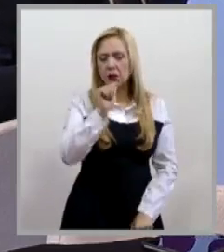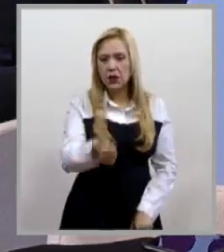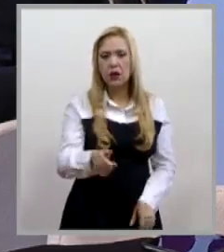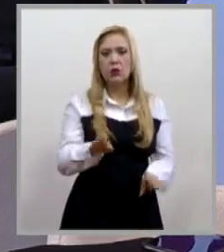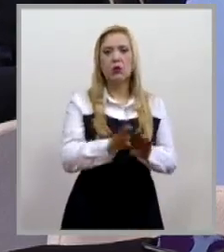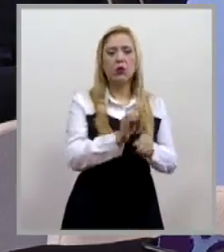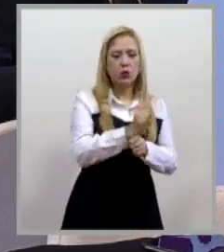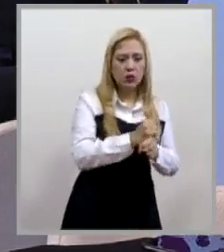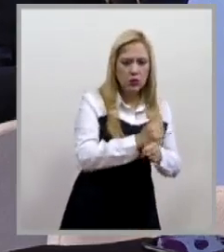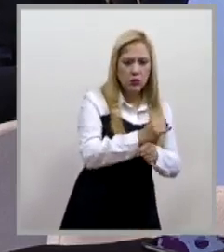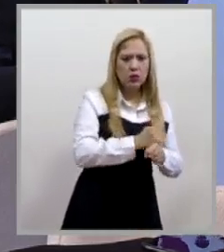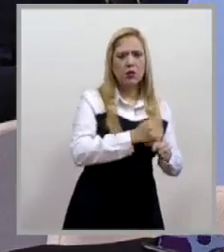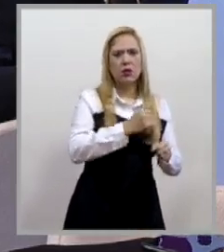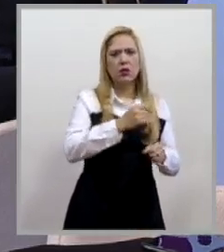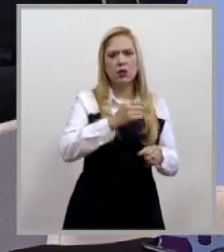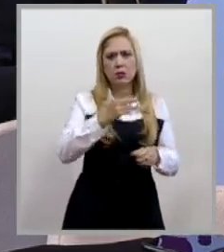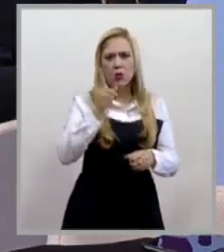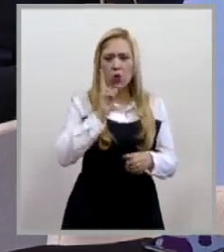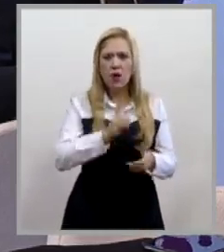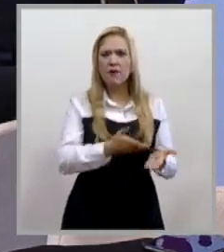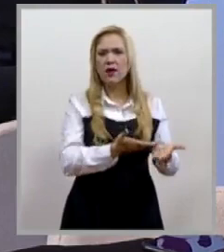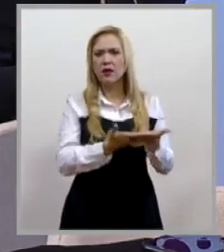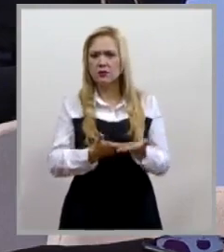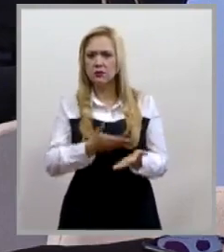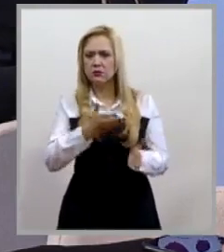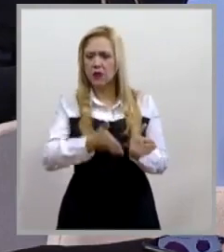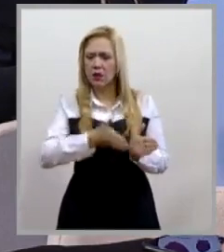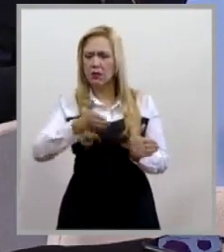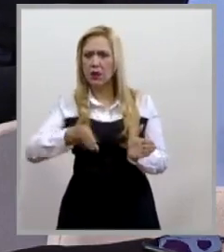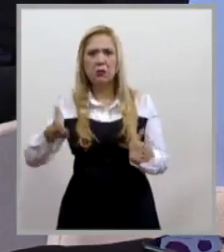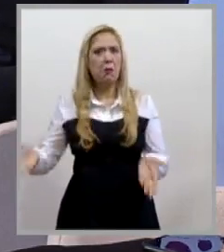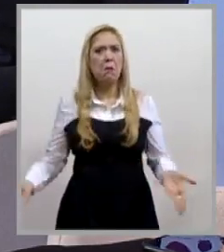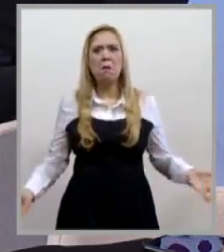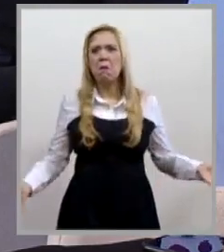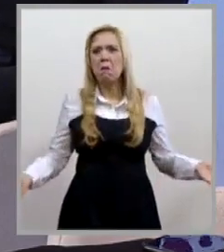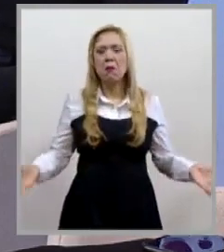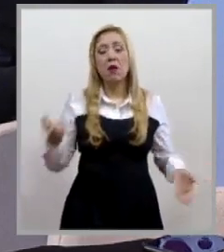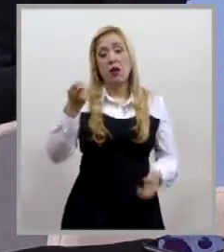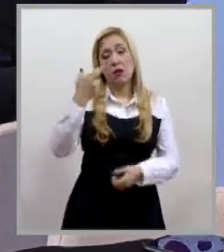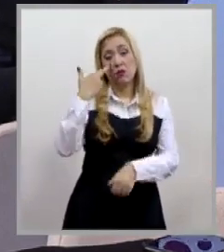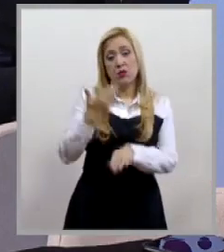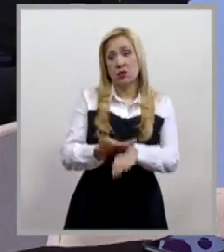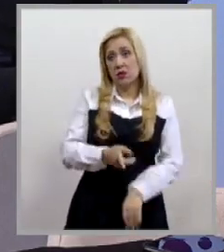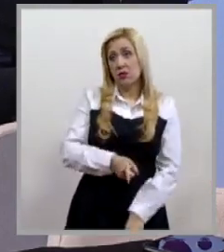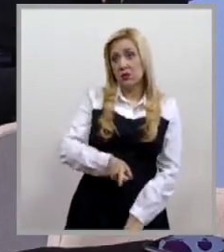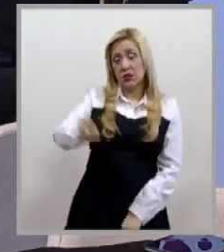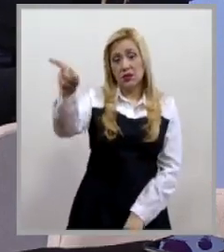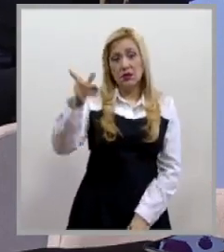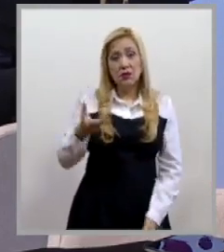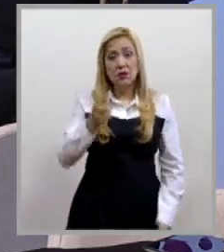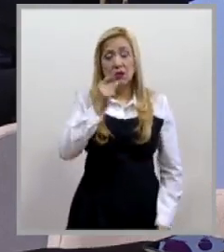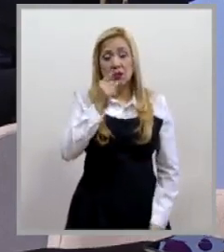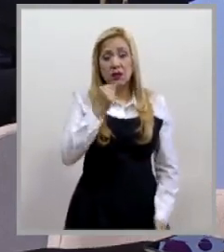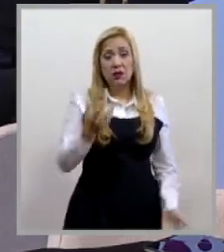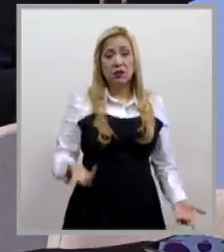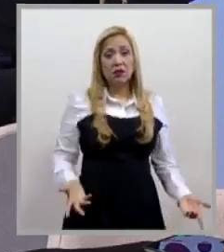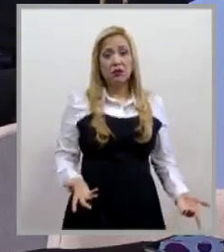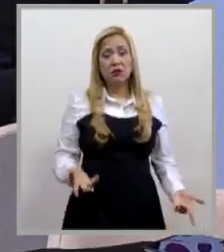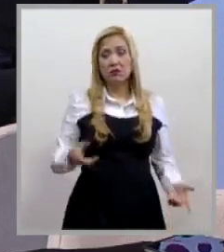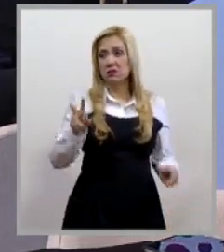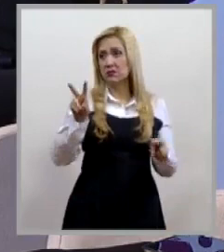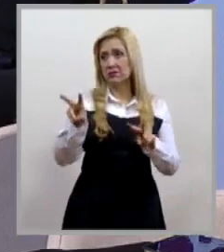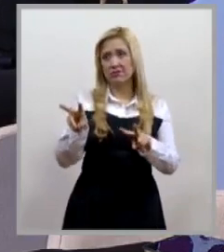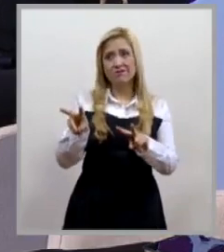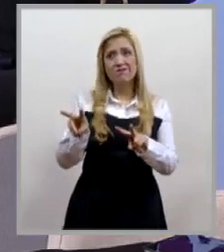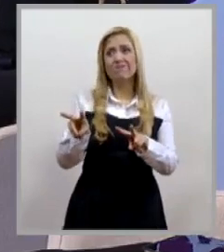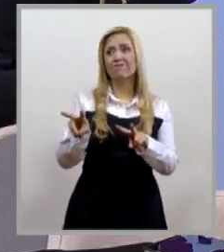del proceso y esto conlleva o acarrea esa gran responsabilidad del Estado que a todos nos quedó clarísimo